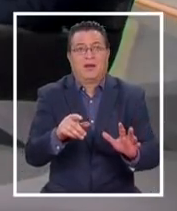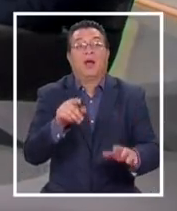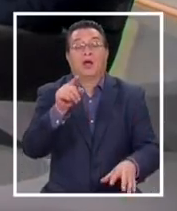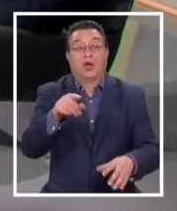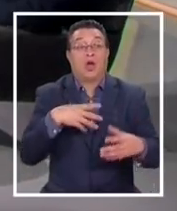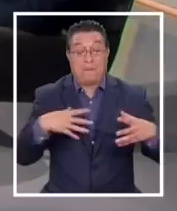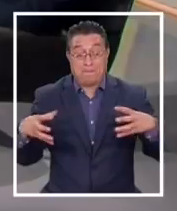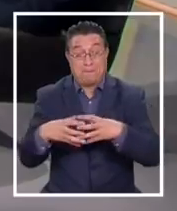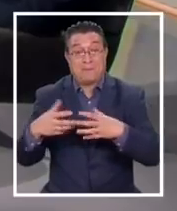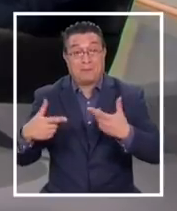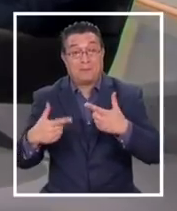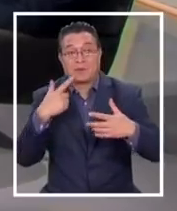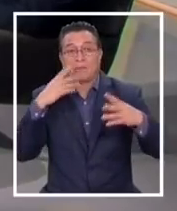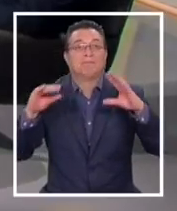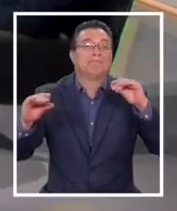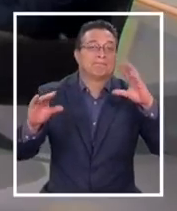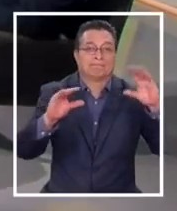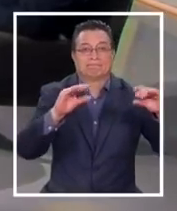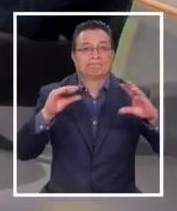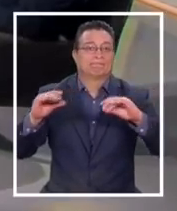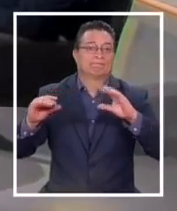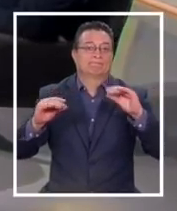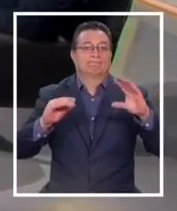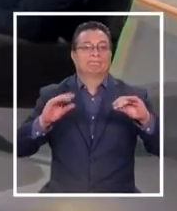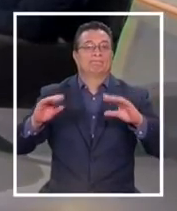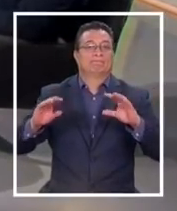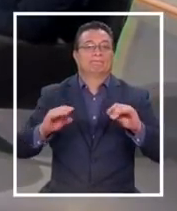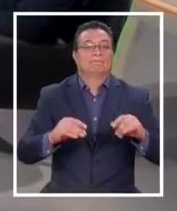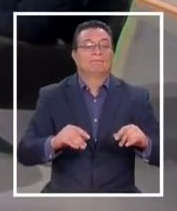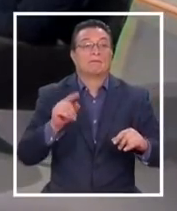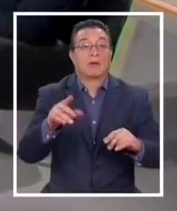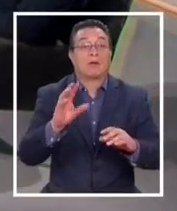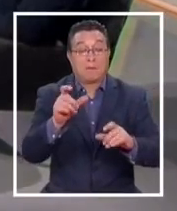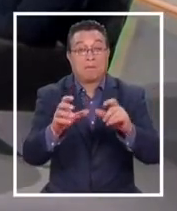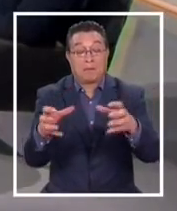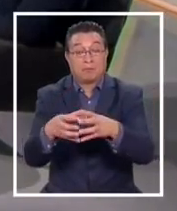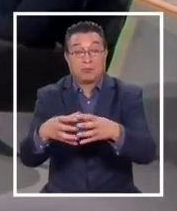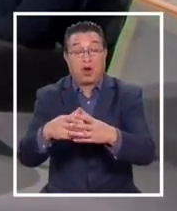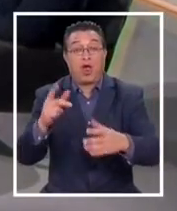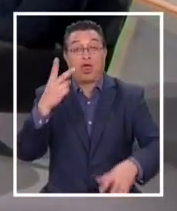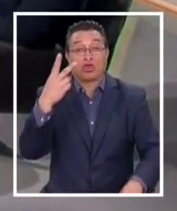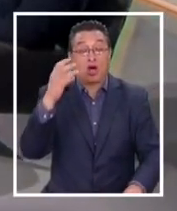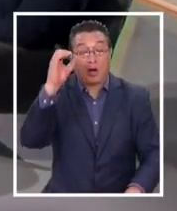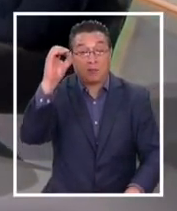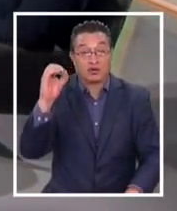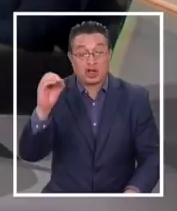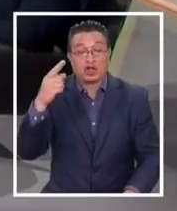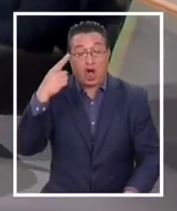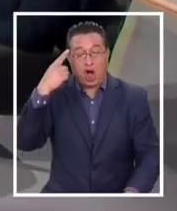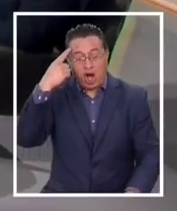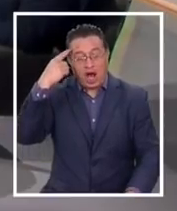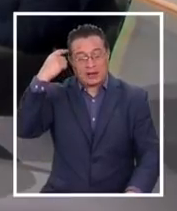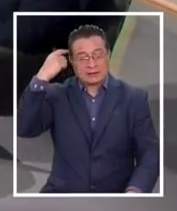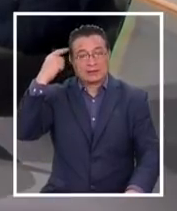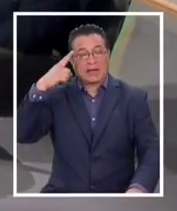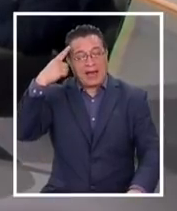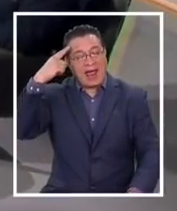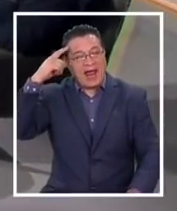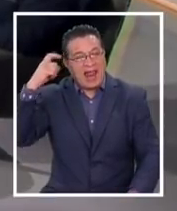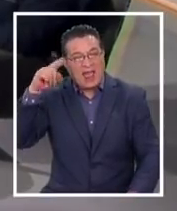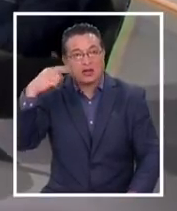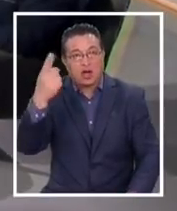puede detenerse la función, el funcionamiento. Cuando estamos los partidos políticos en el 2% de confianza y credibilidad, y solo le ganamos a